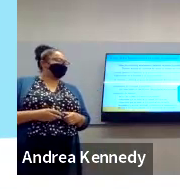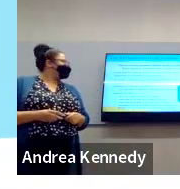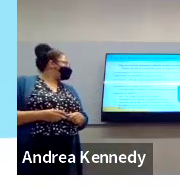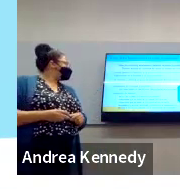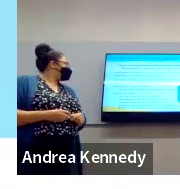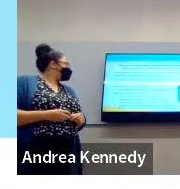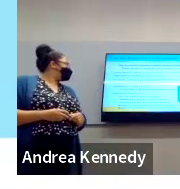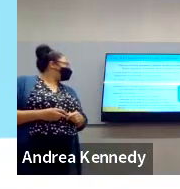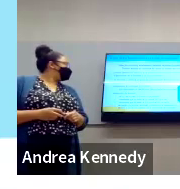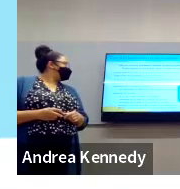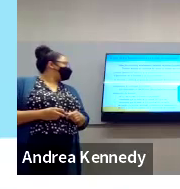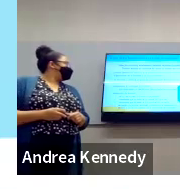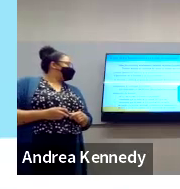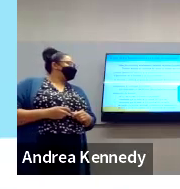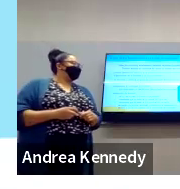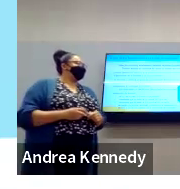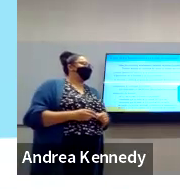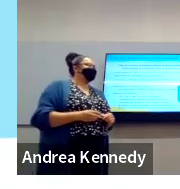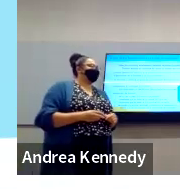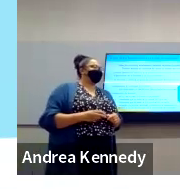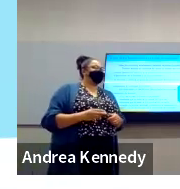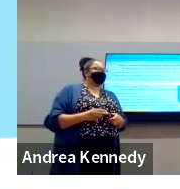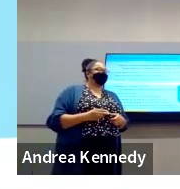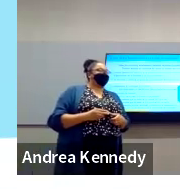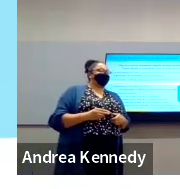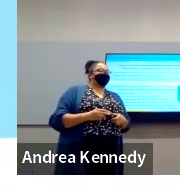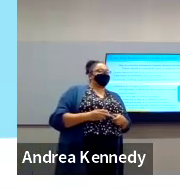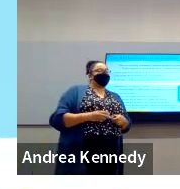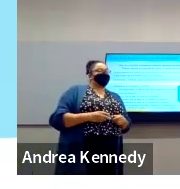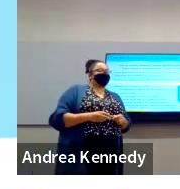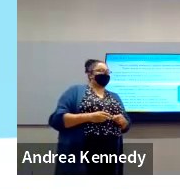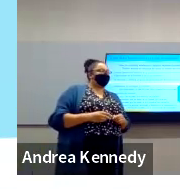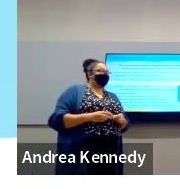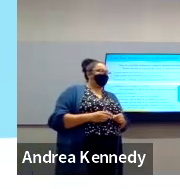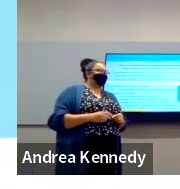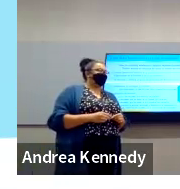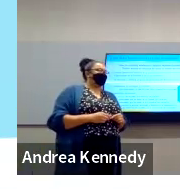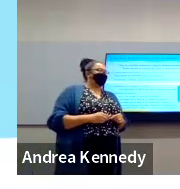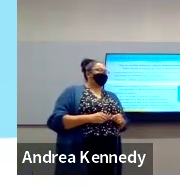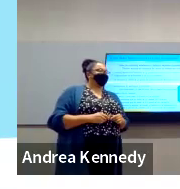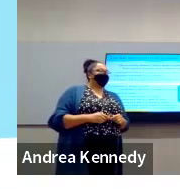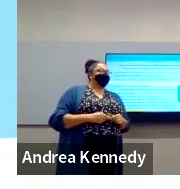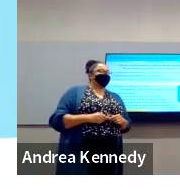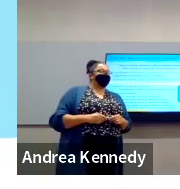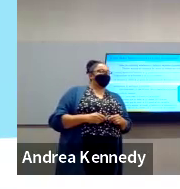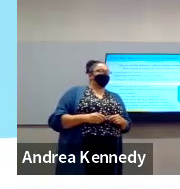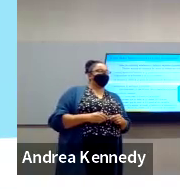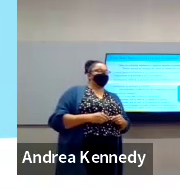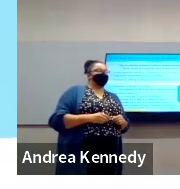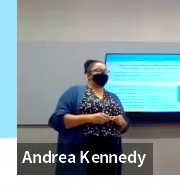la información que se le puso en la petición entregada por su propietario, su unidad tendrá